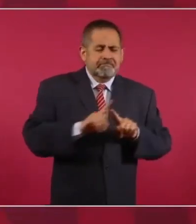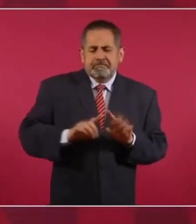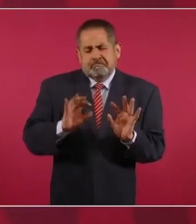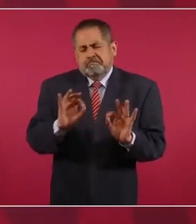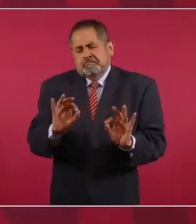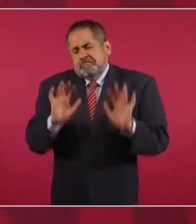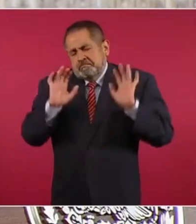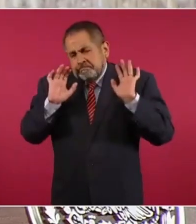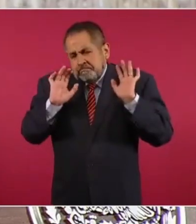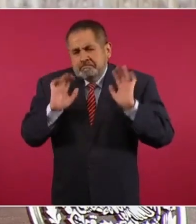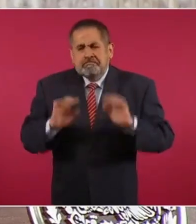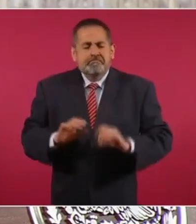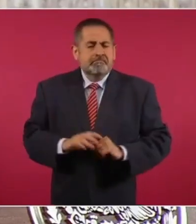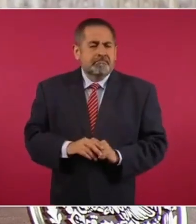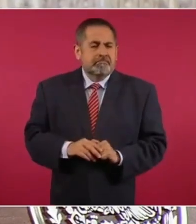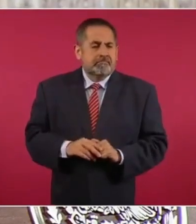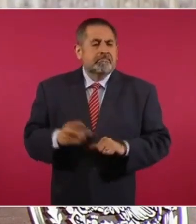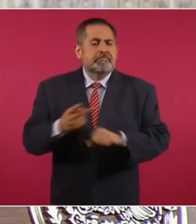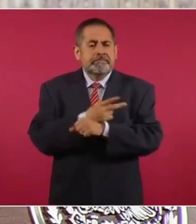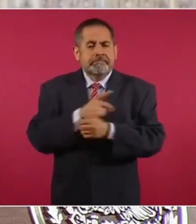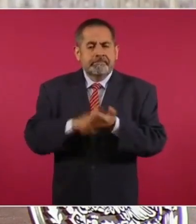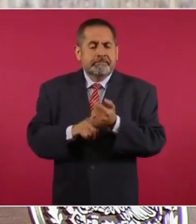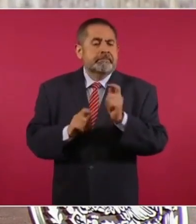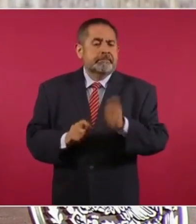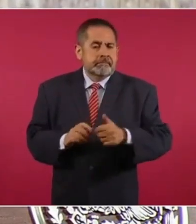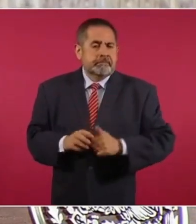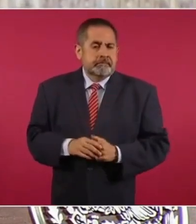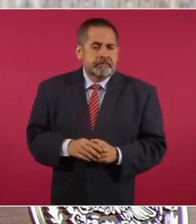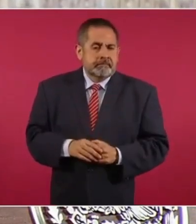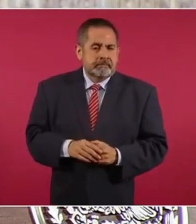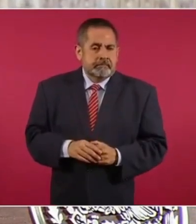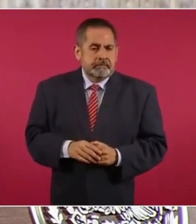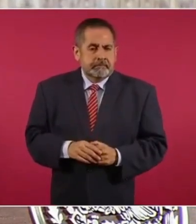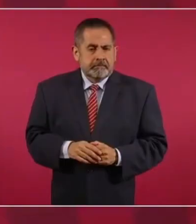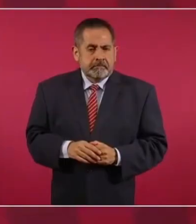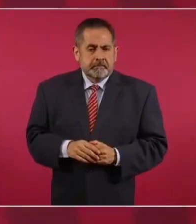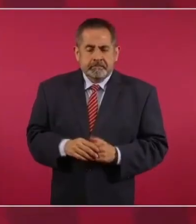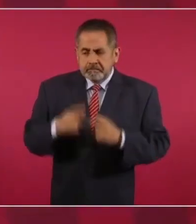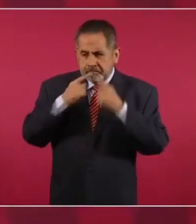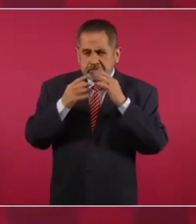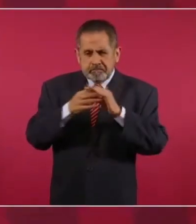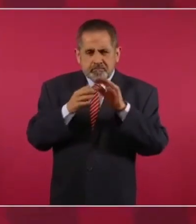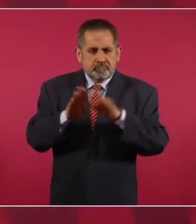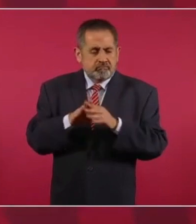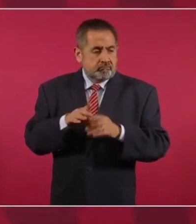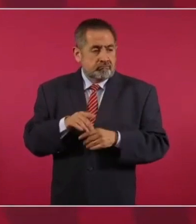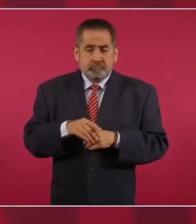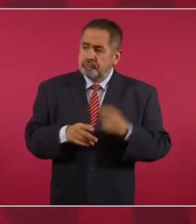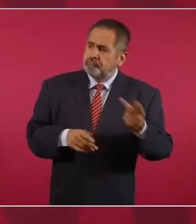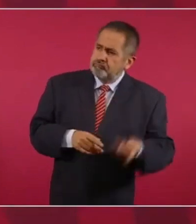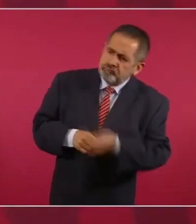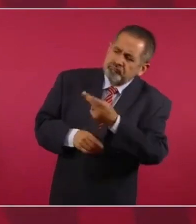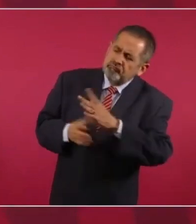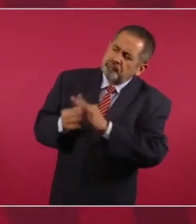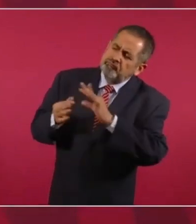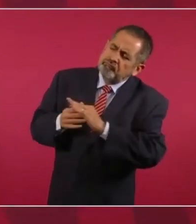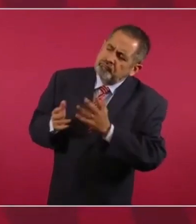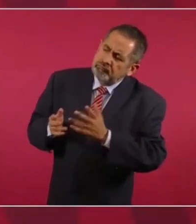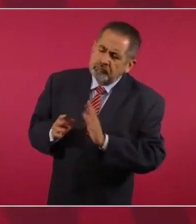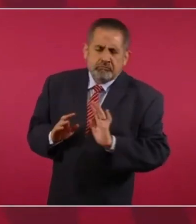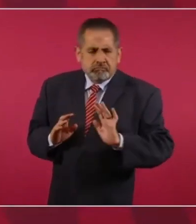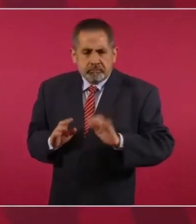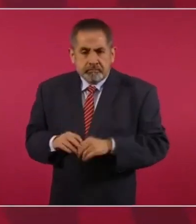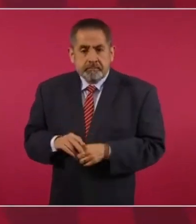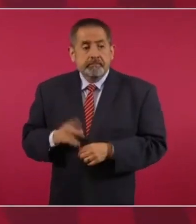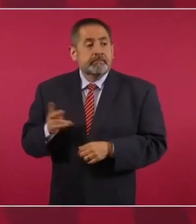Si lo que sucede, y es un cuestionamiento fraterno a los dueños